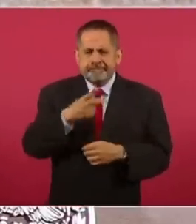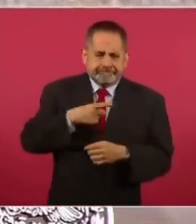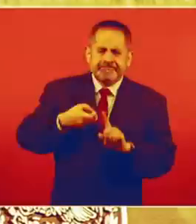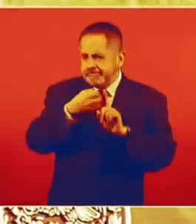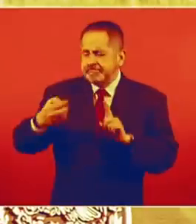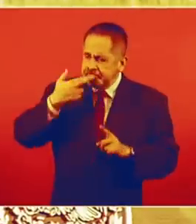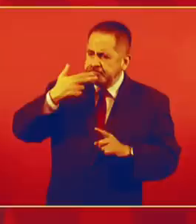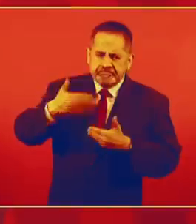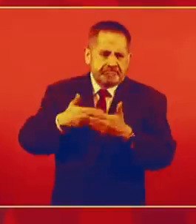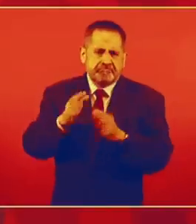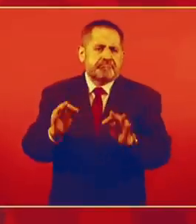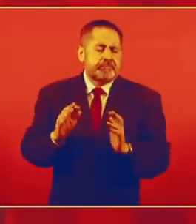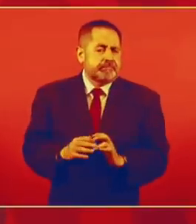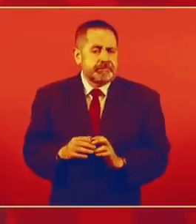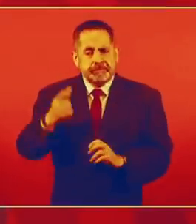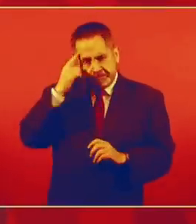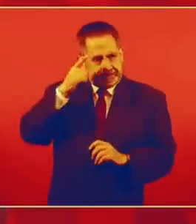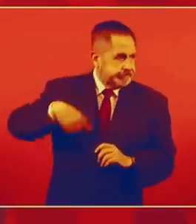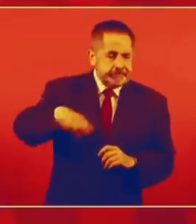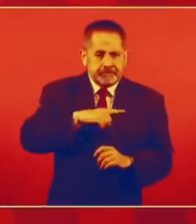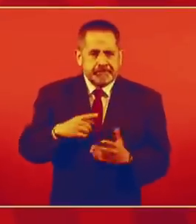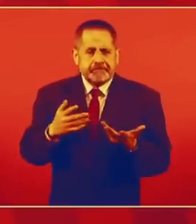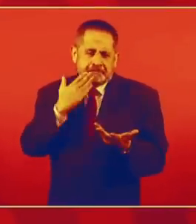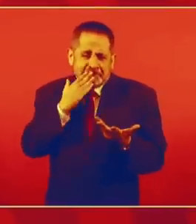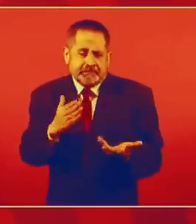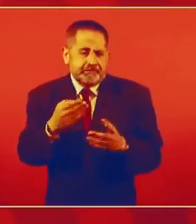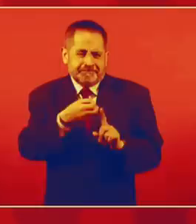estos procesos para que no haya